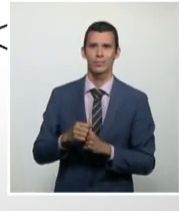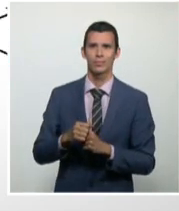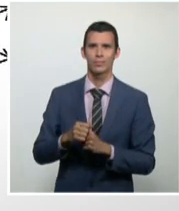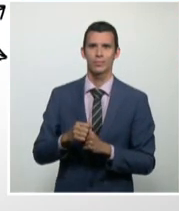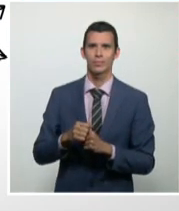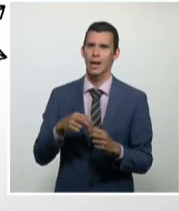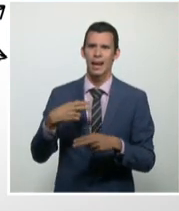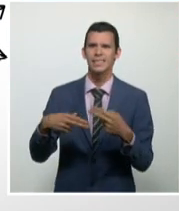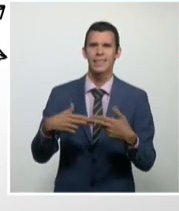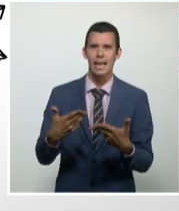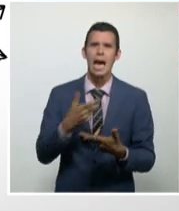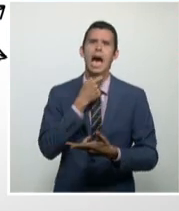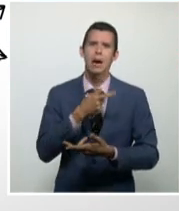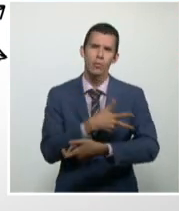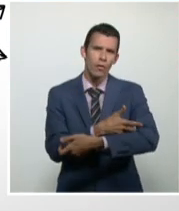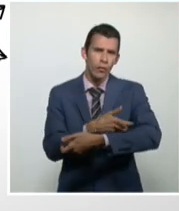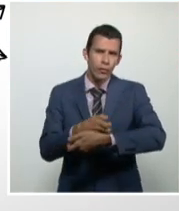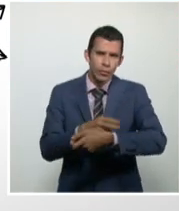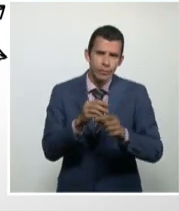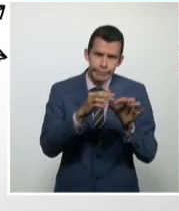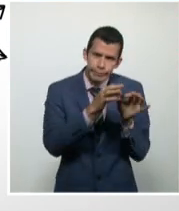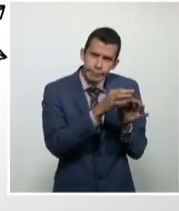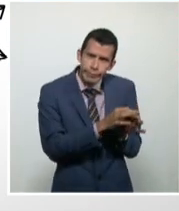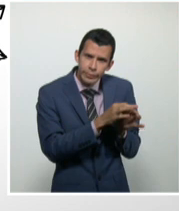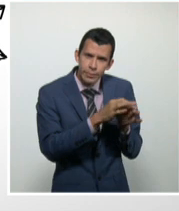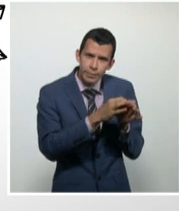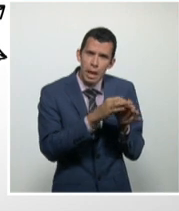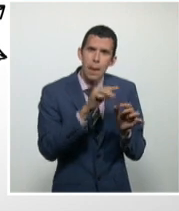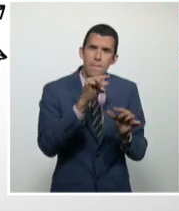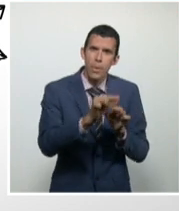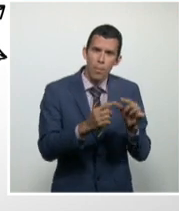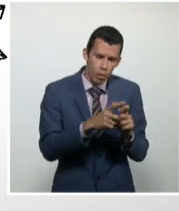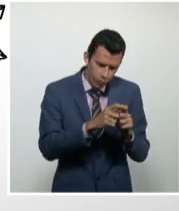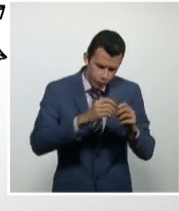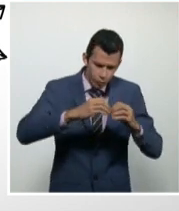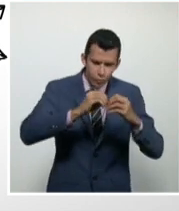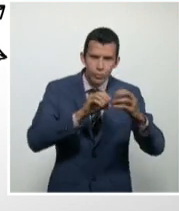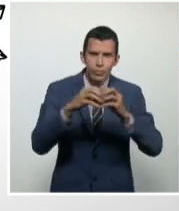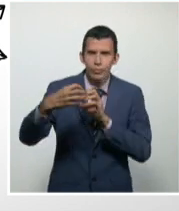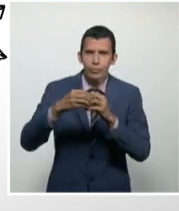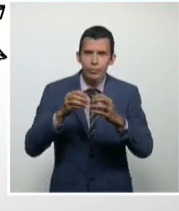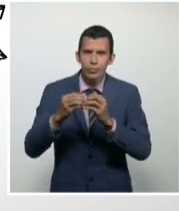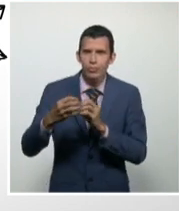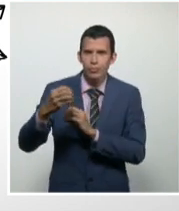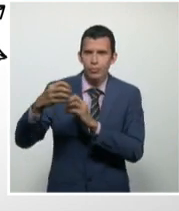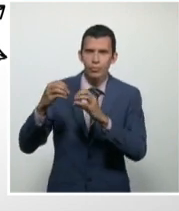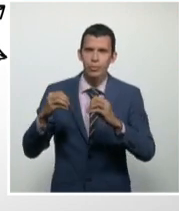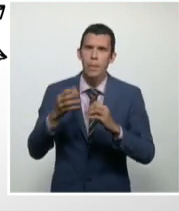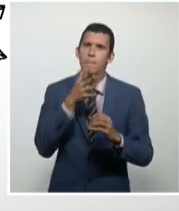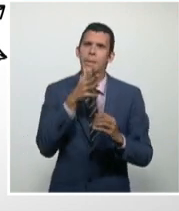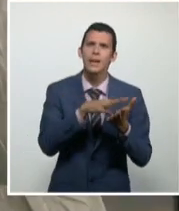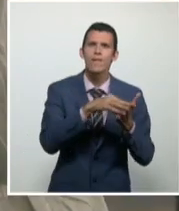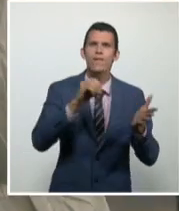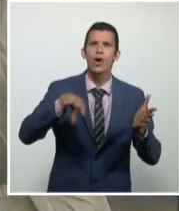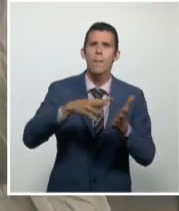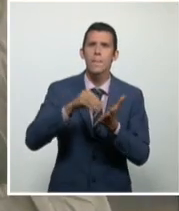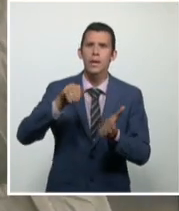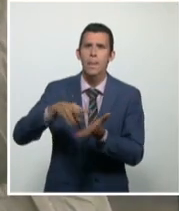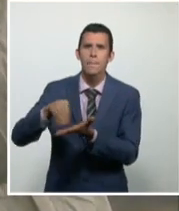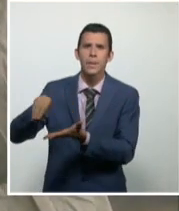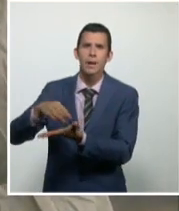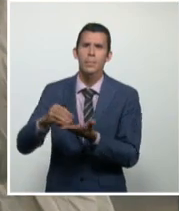del material genético de virus bacterias y otros organismos algo así como un fotocopiado molecular que permite